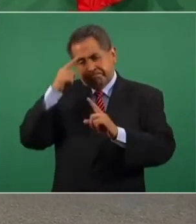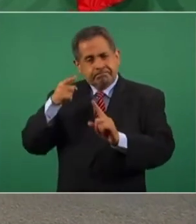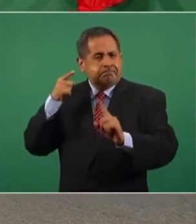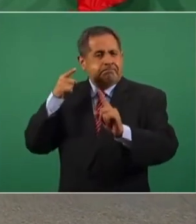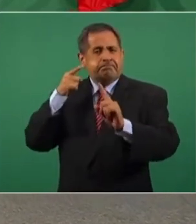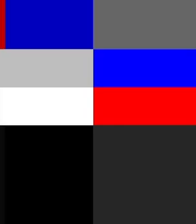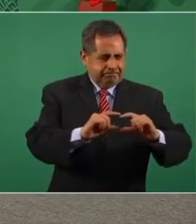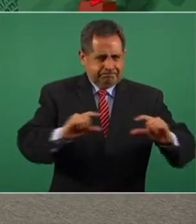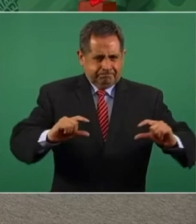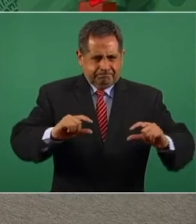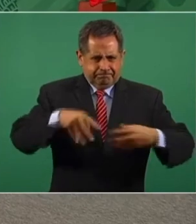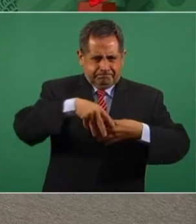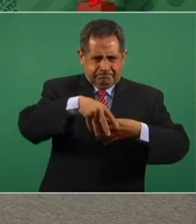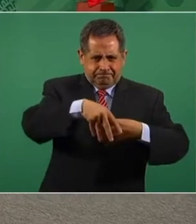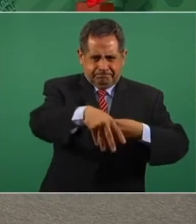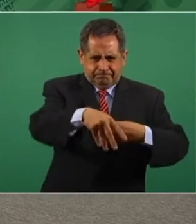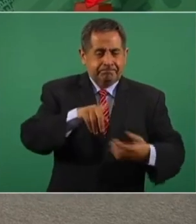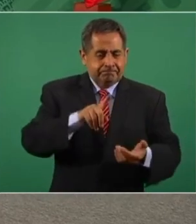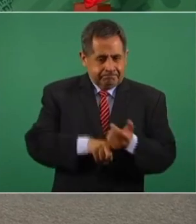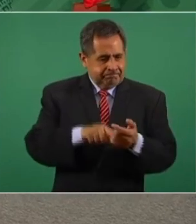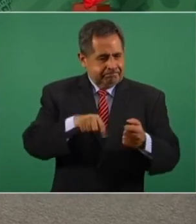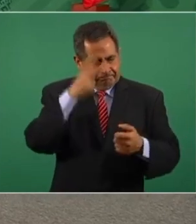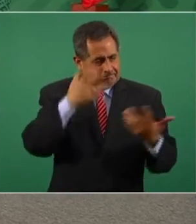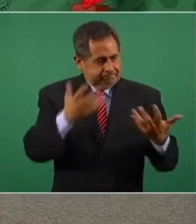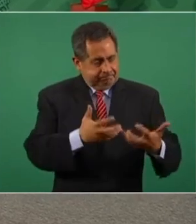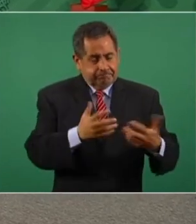vacunado. Me dio tos,